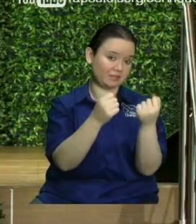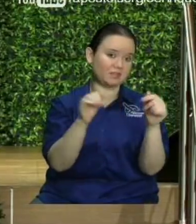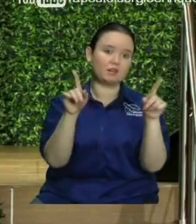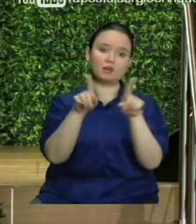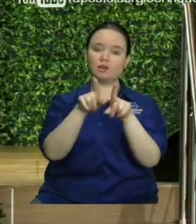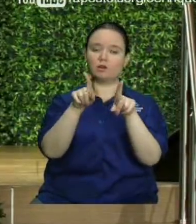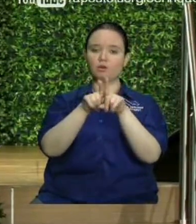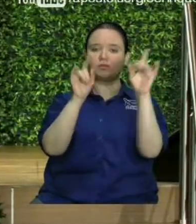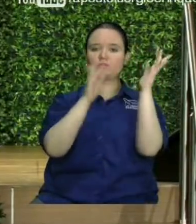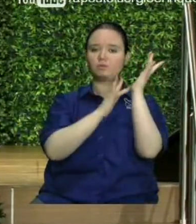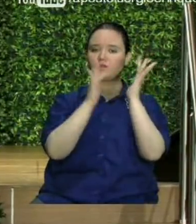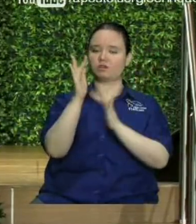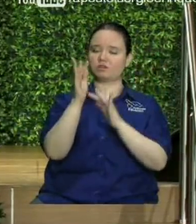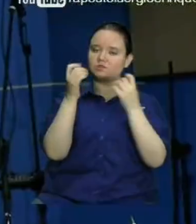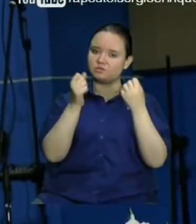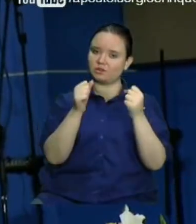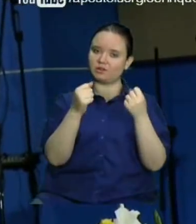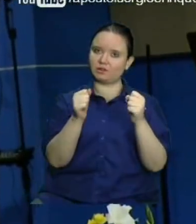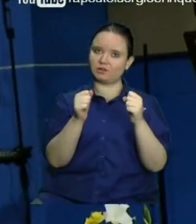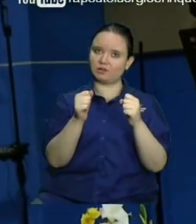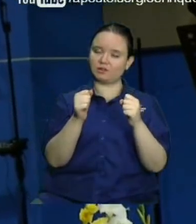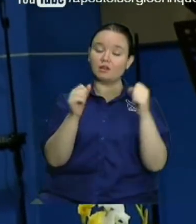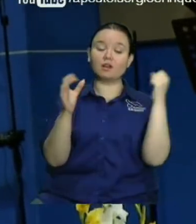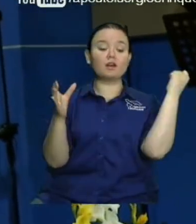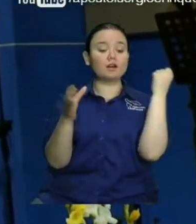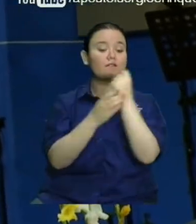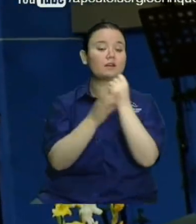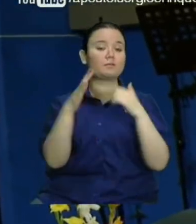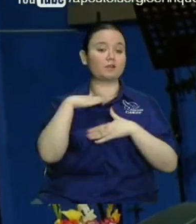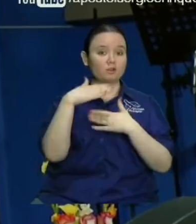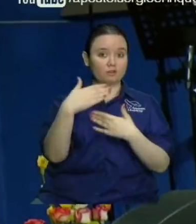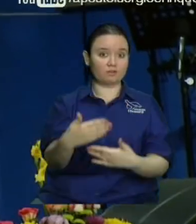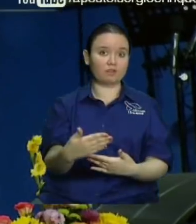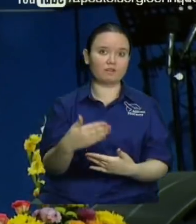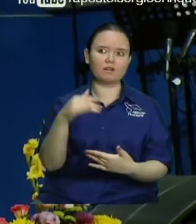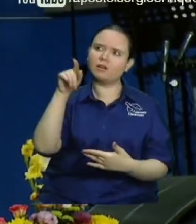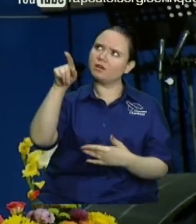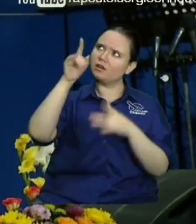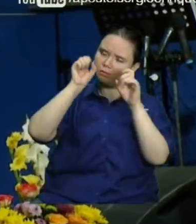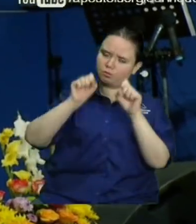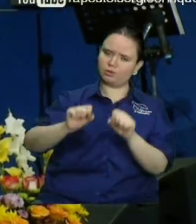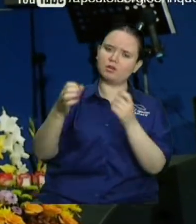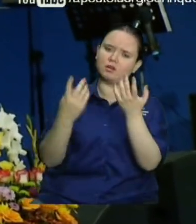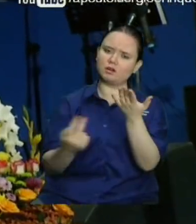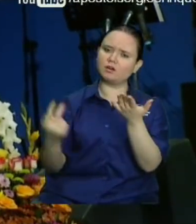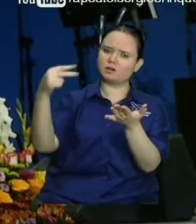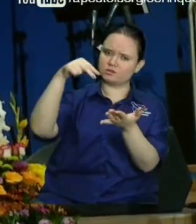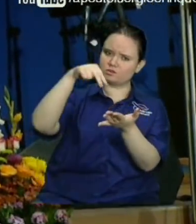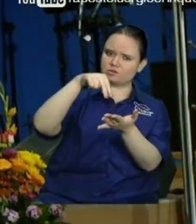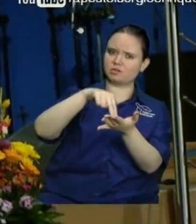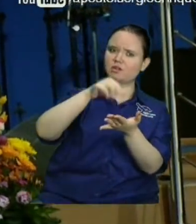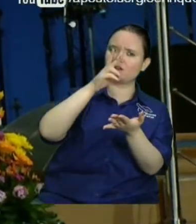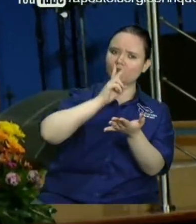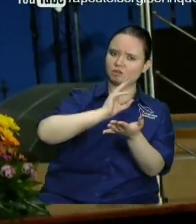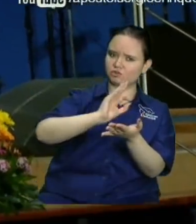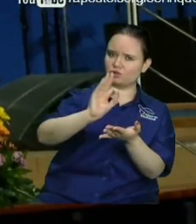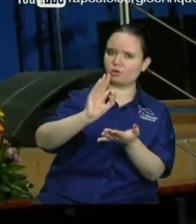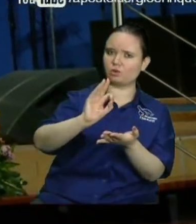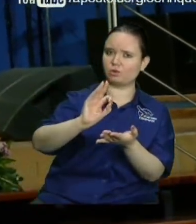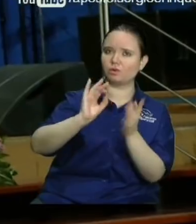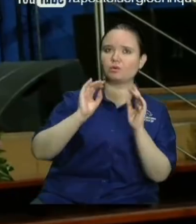A ver si Abraham confiaba en que Dios podía resucitar, podía levantarle a su hijo aún de la